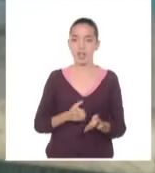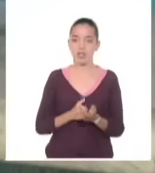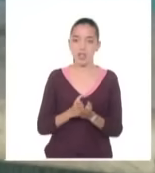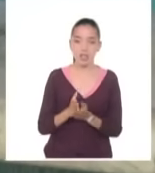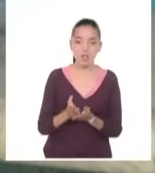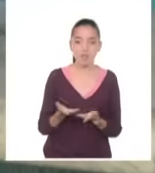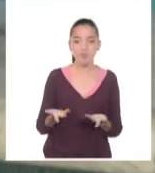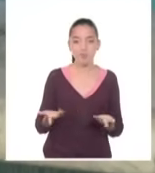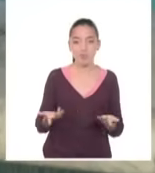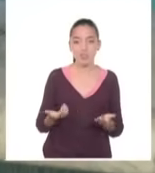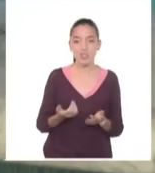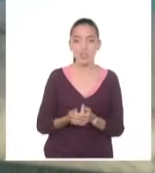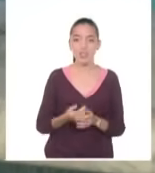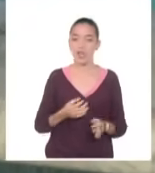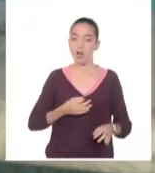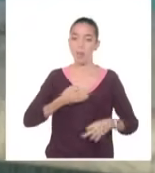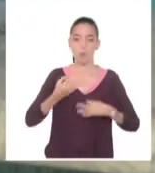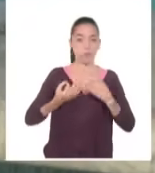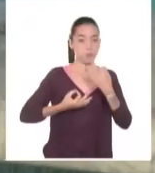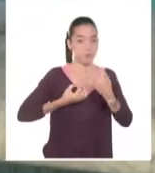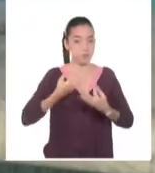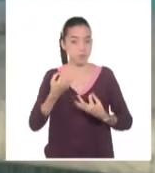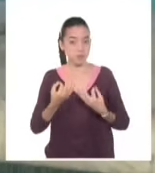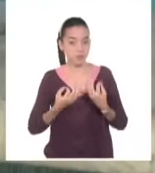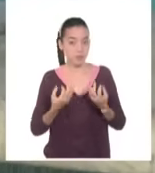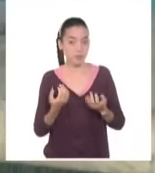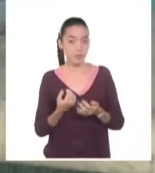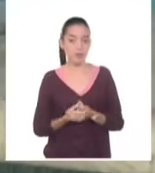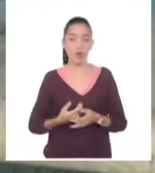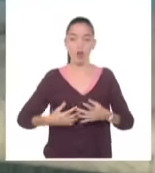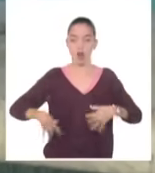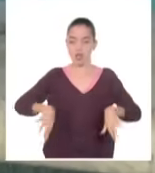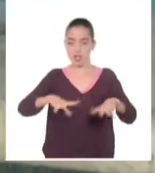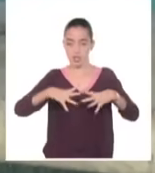en la situación que se vive en el país. Muchas gracias.